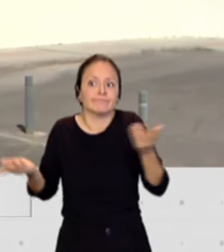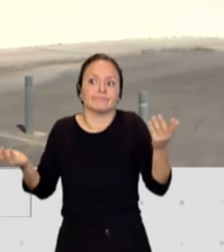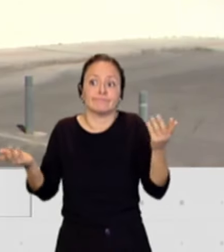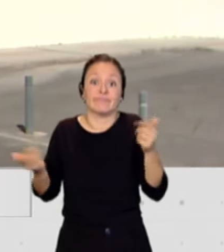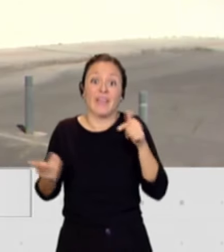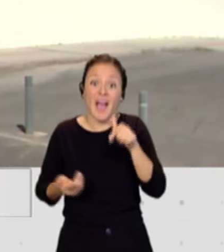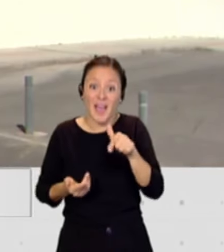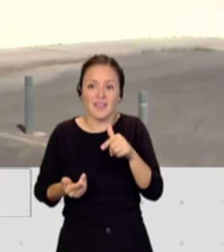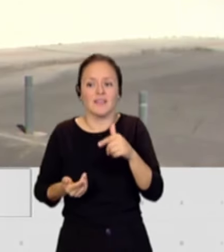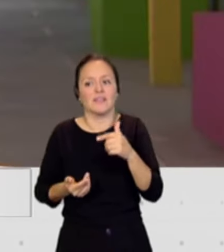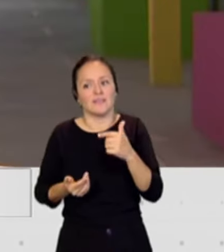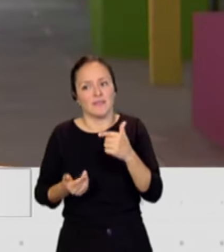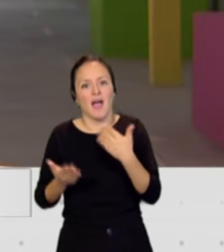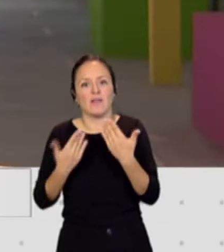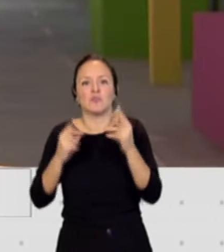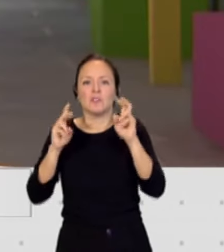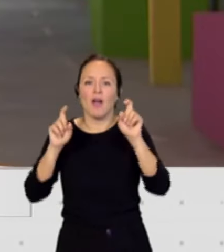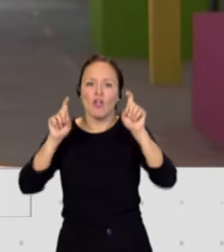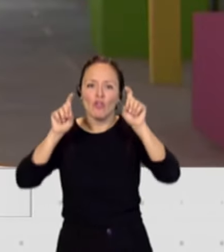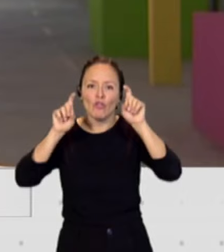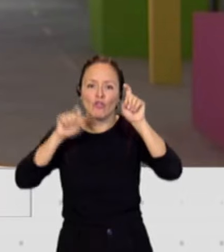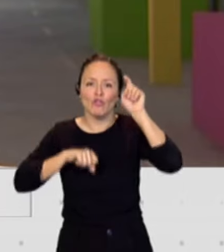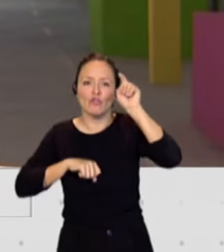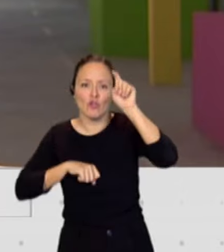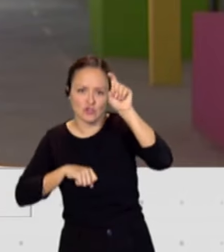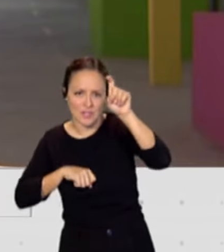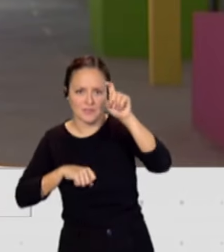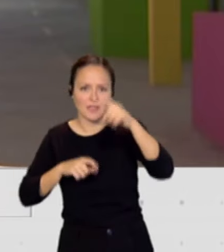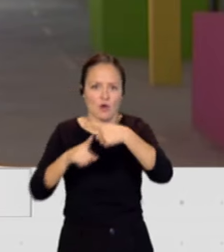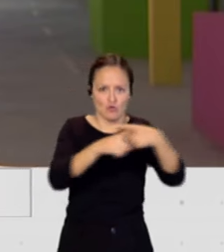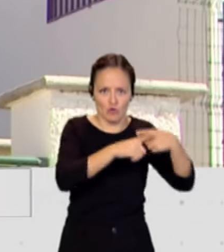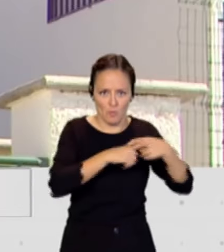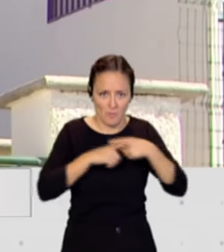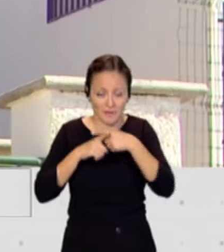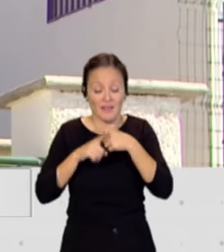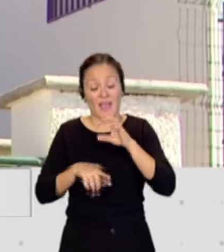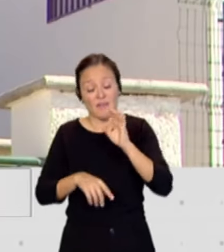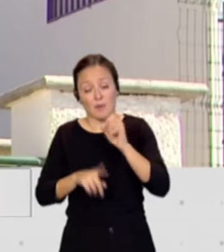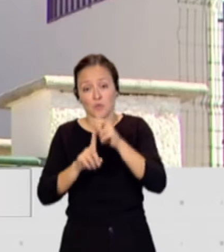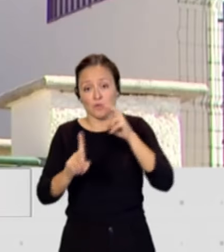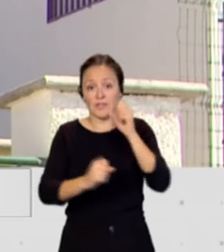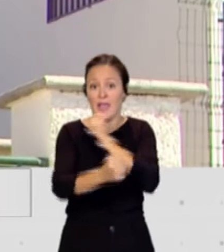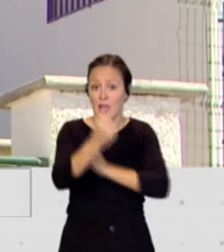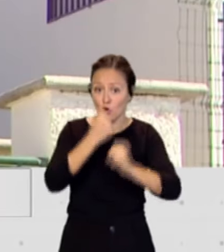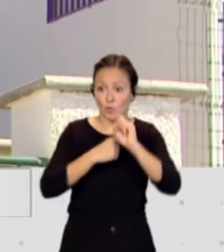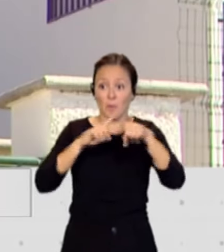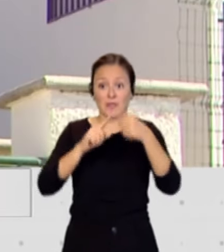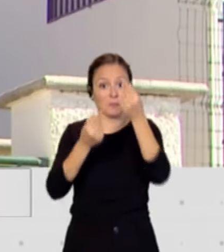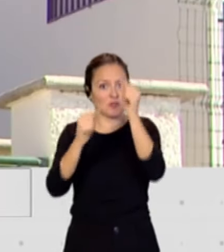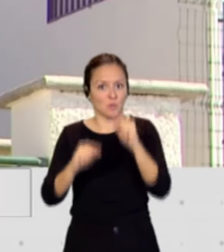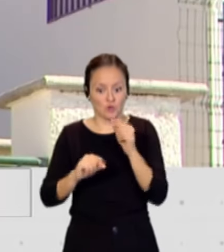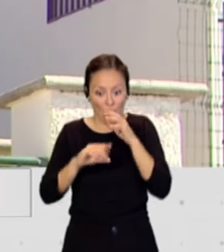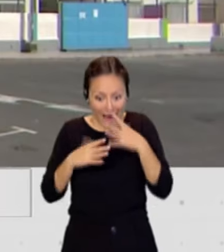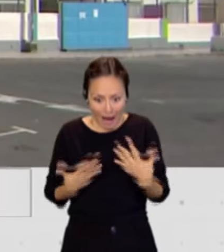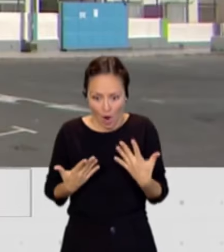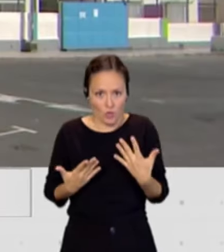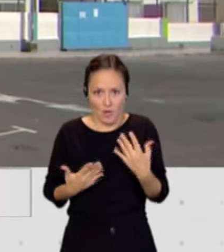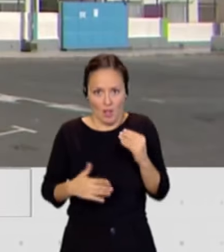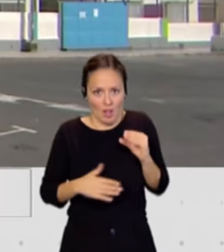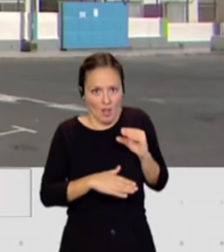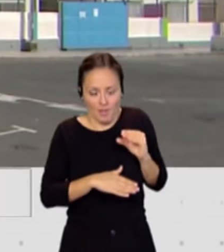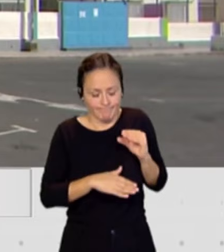docencia compartida después también Es verdad que económicamente y presupuestariamente ahora mismo es inviable bajar la ratio